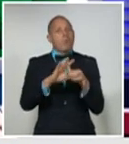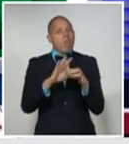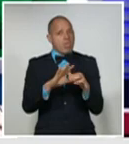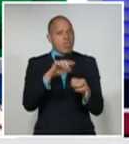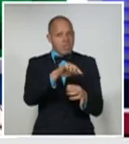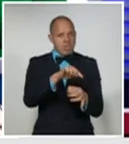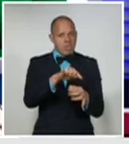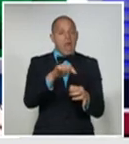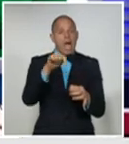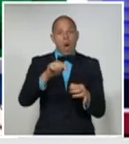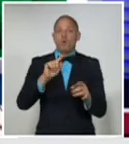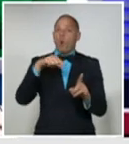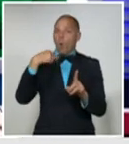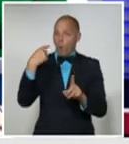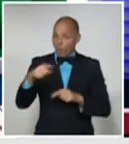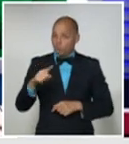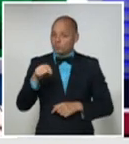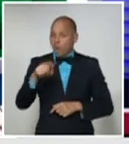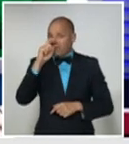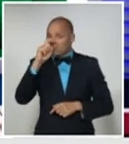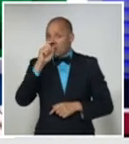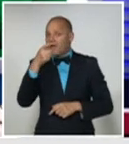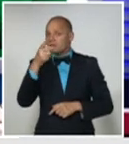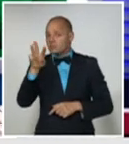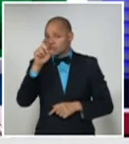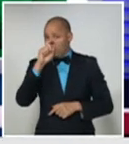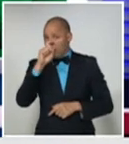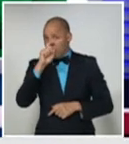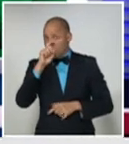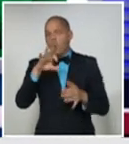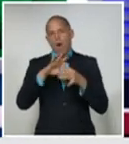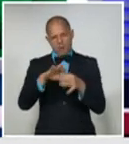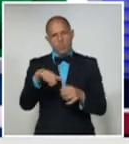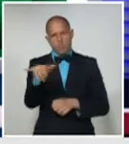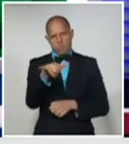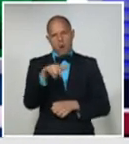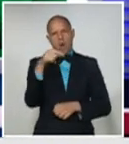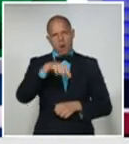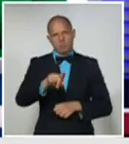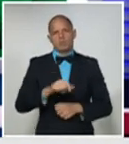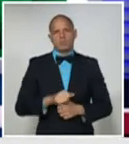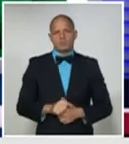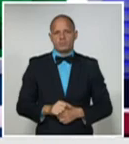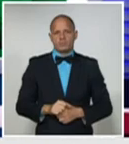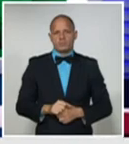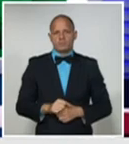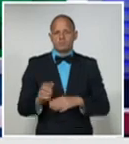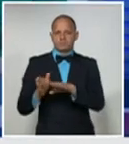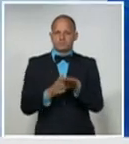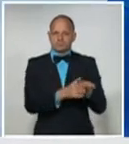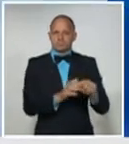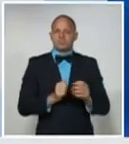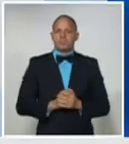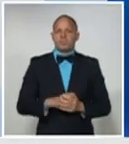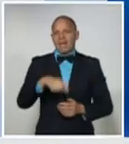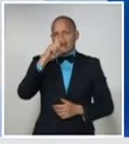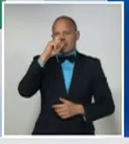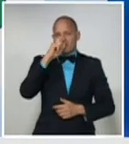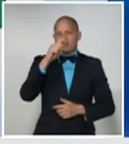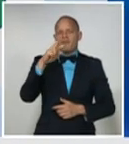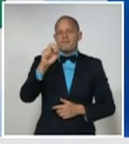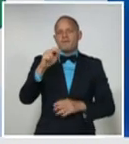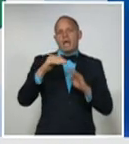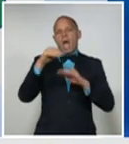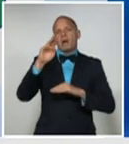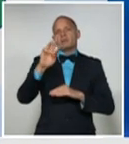de edad en la condición, en el estado de grave. De 20 a 39 años,